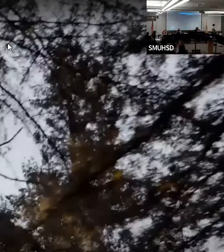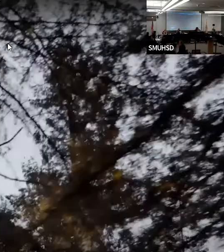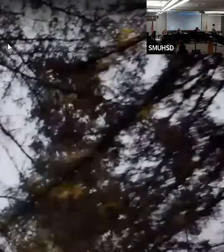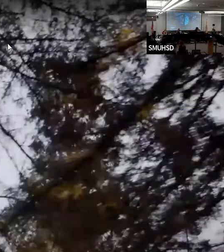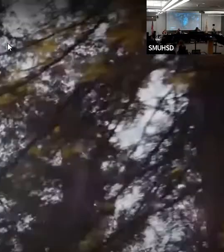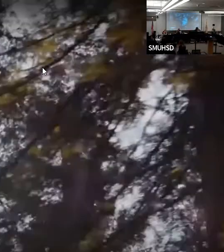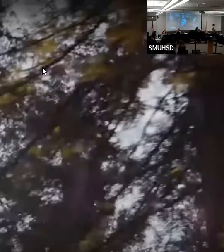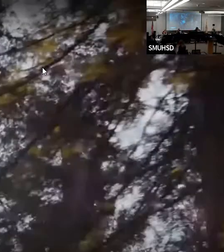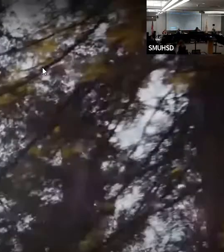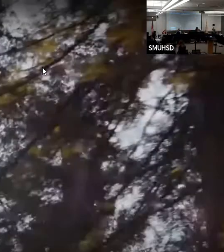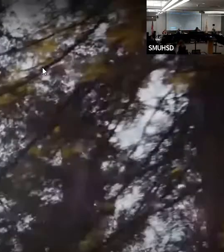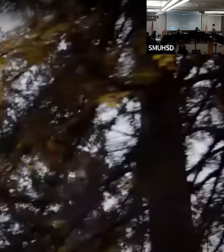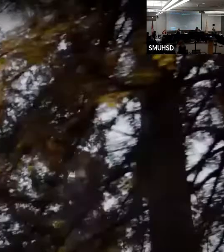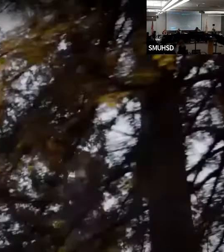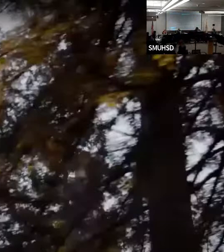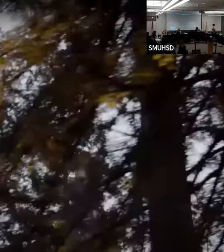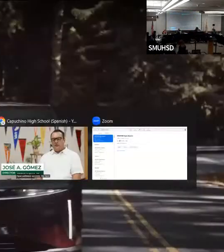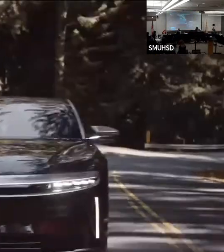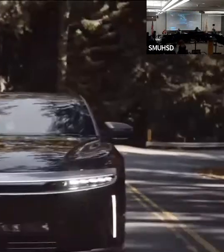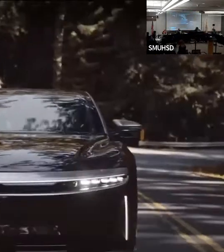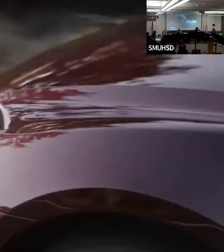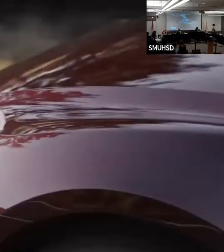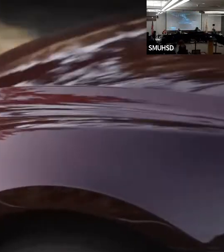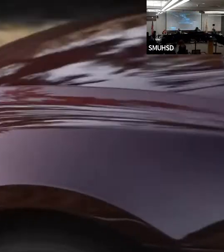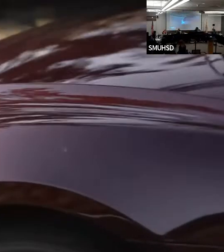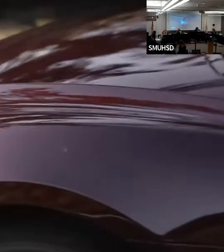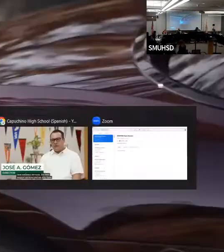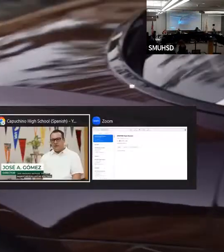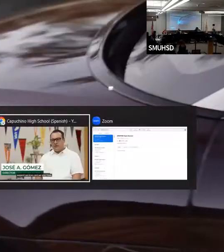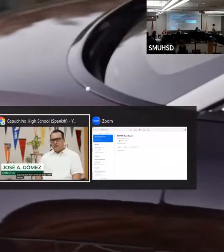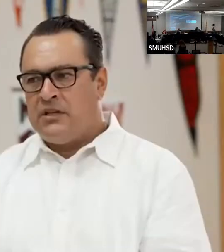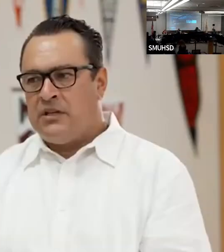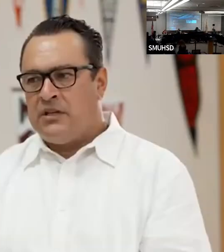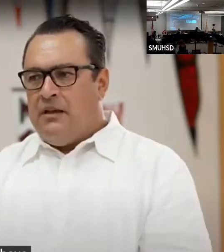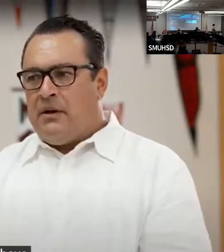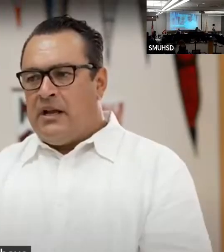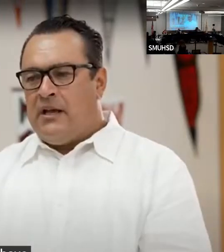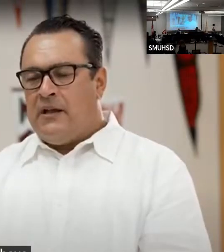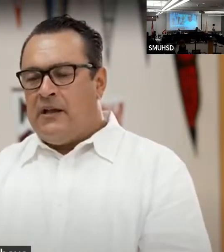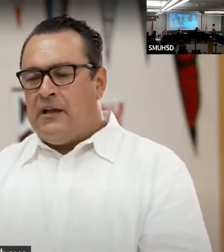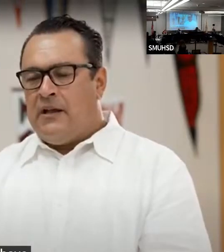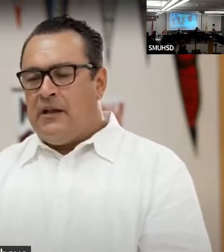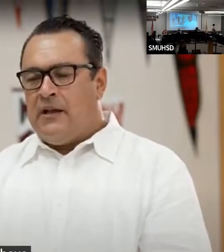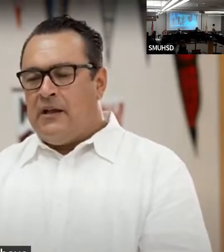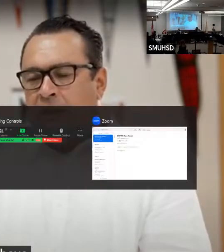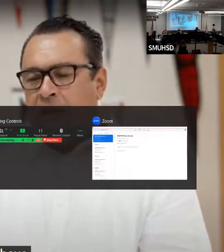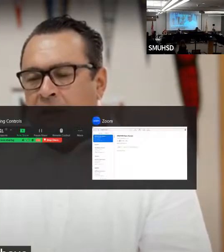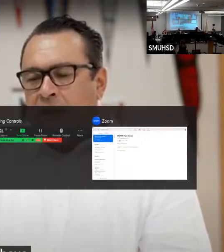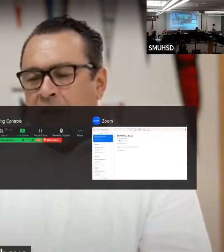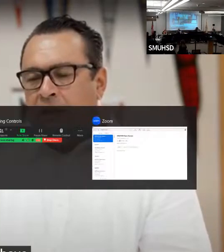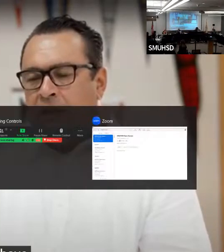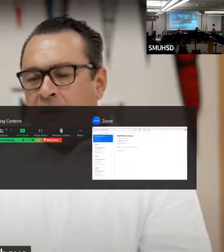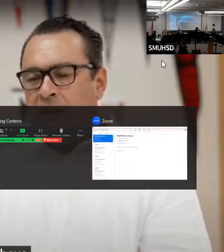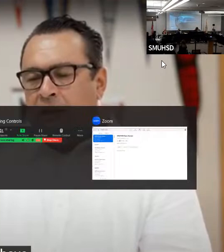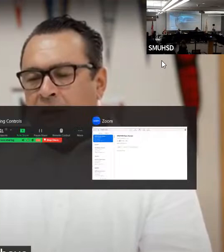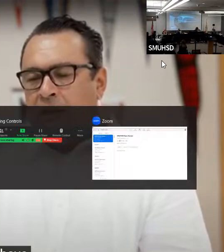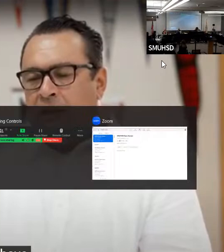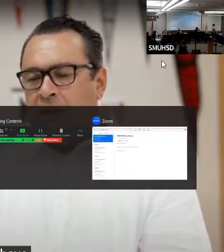servicios de bienestar, tenemos servicios de apoyos y también tenemos servicios para...